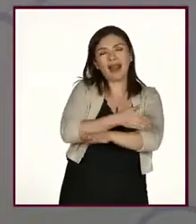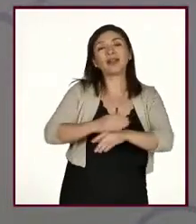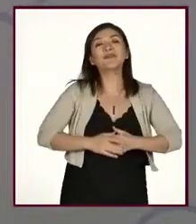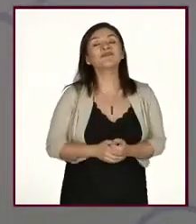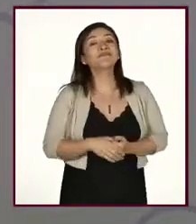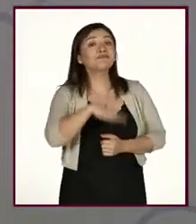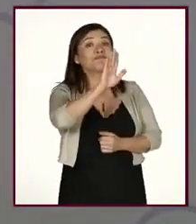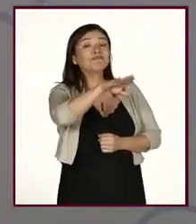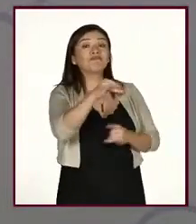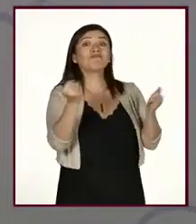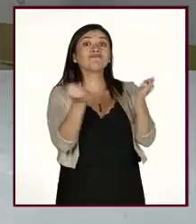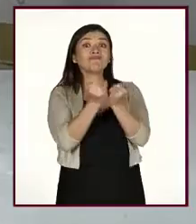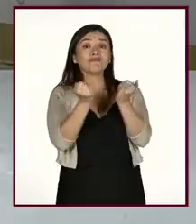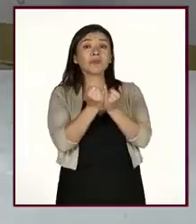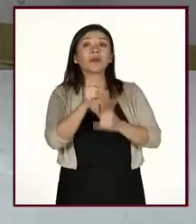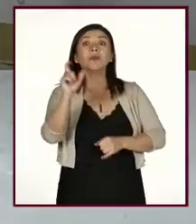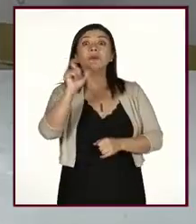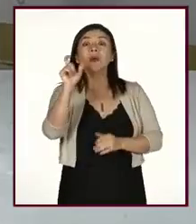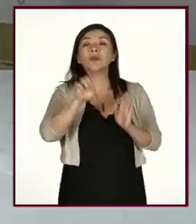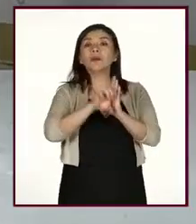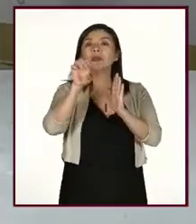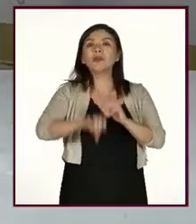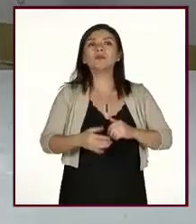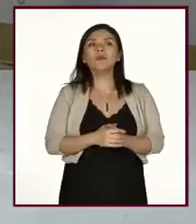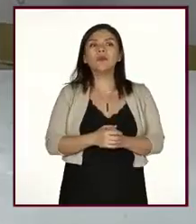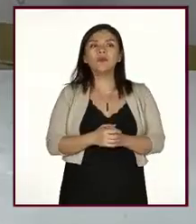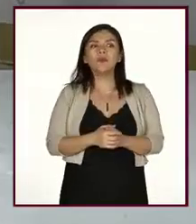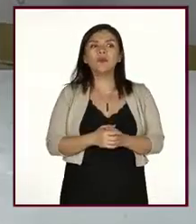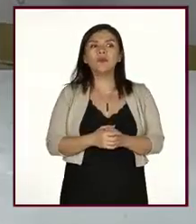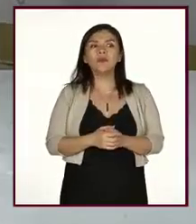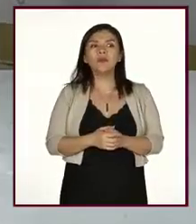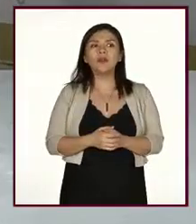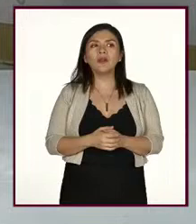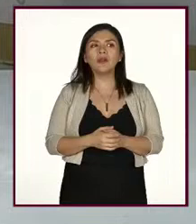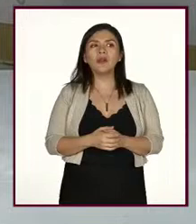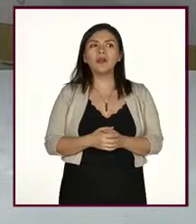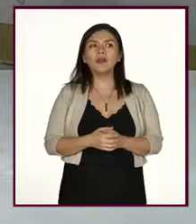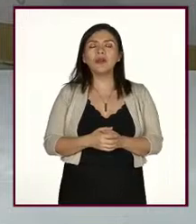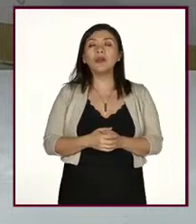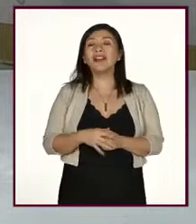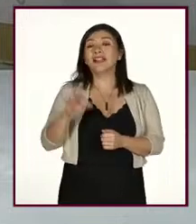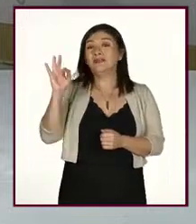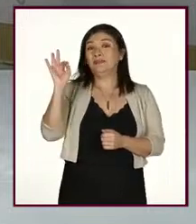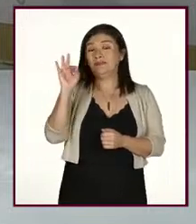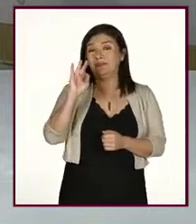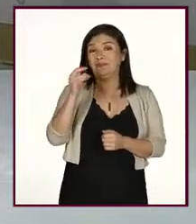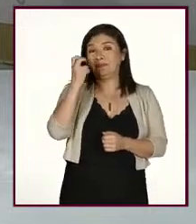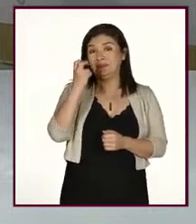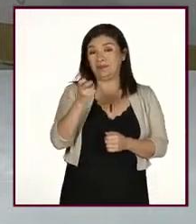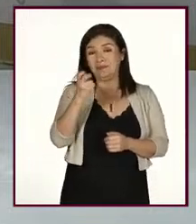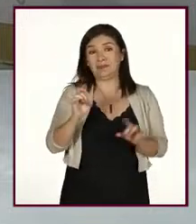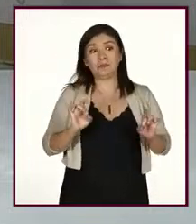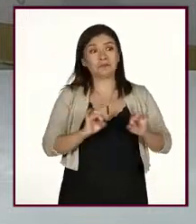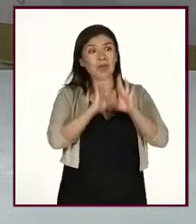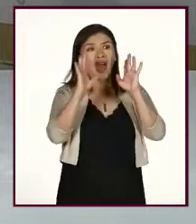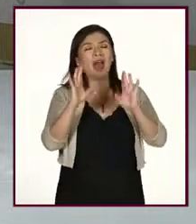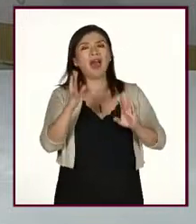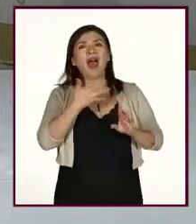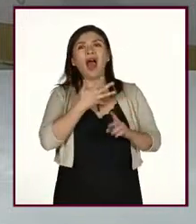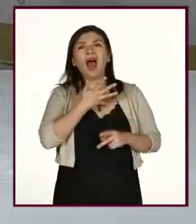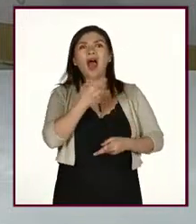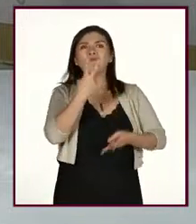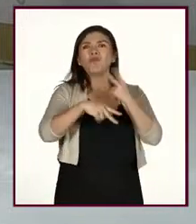Doctor, y sobre todo cuando también la situación de estrés o que deriva en un trastorno de